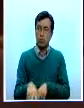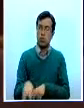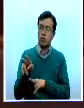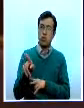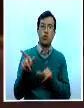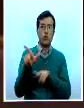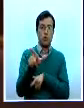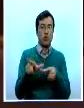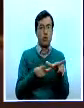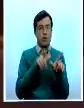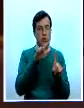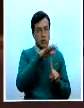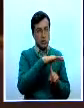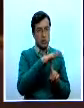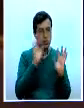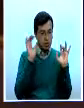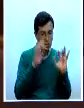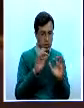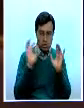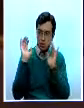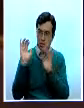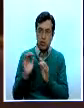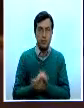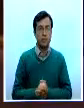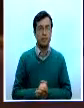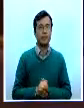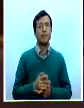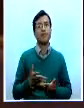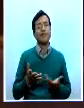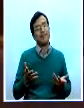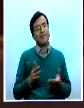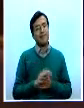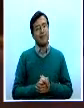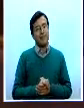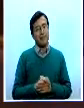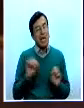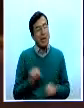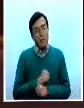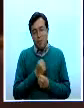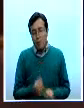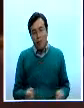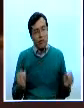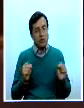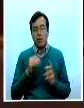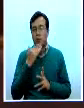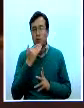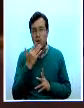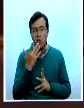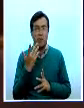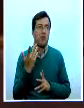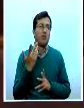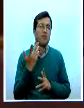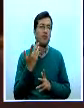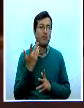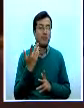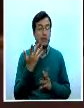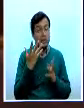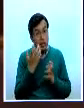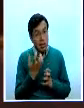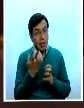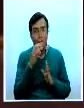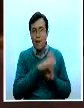plazas es a veces bueno nada es imposible una vida pero es difícil llevar a cero este tema pero lo que